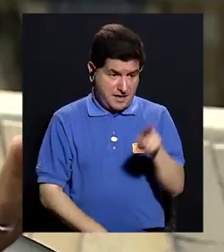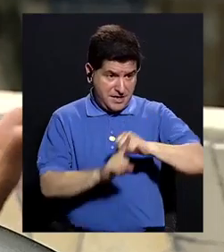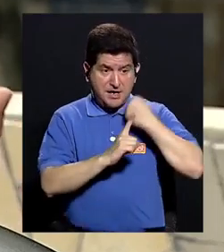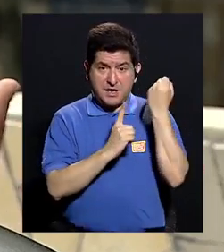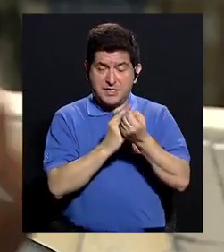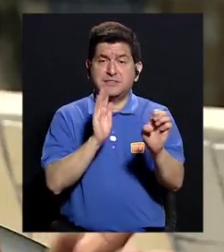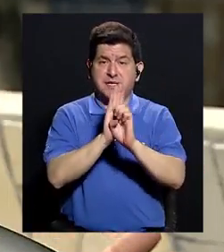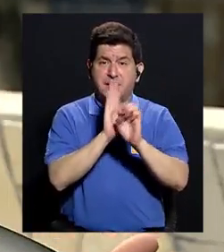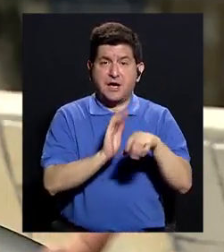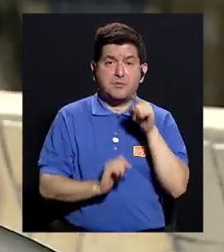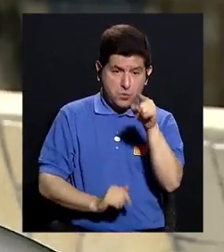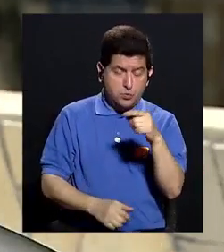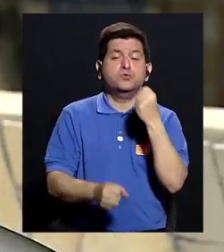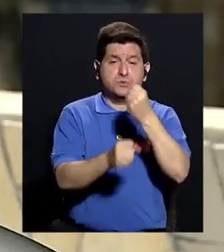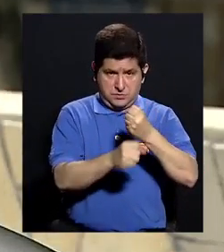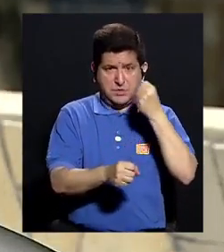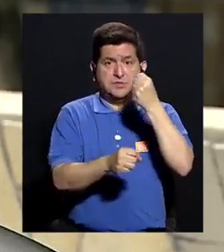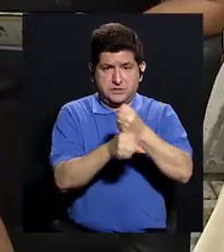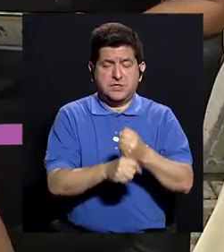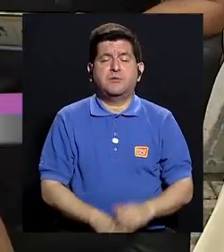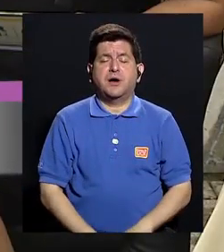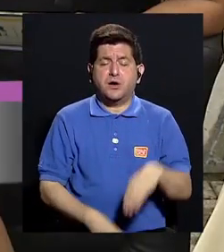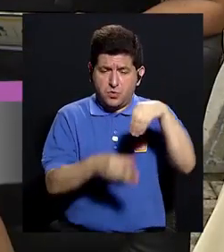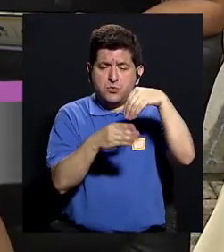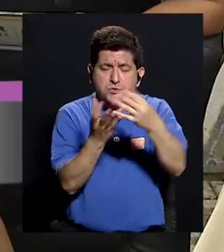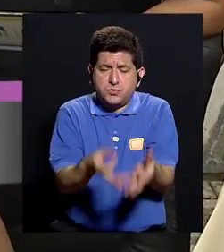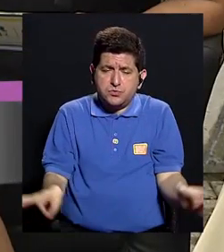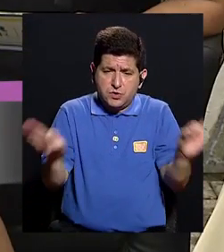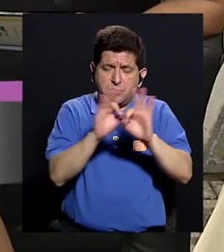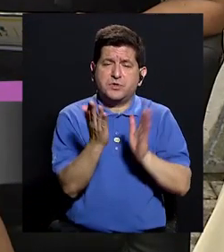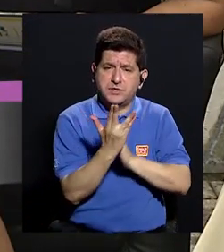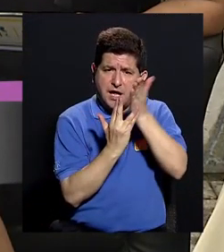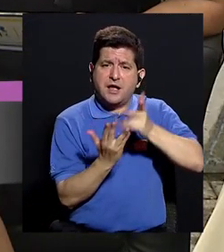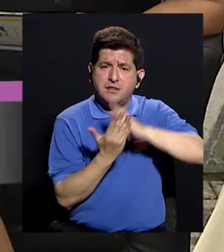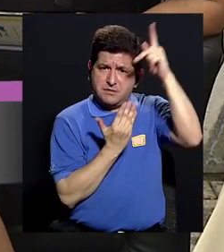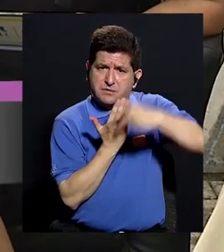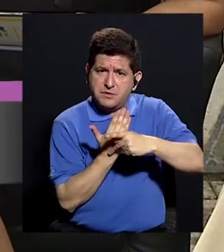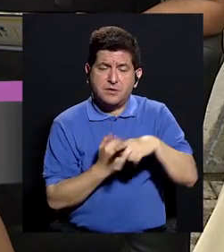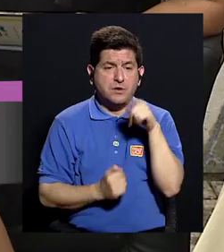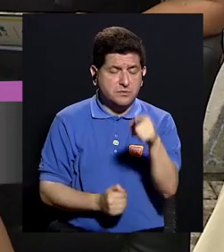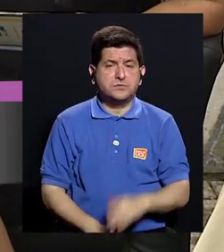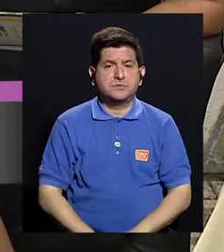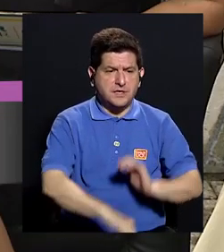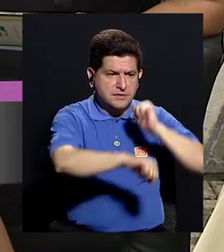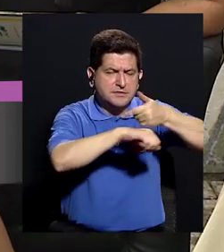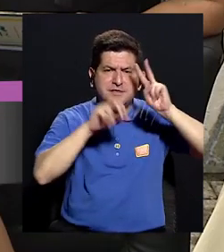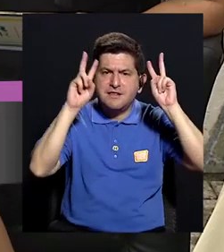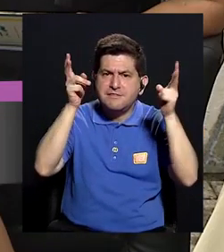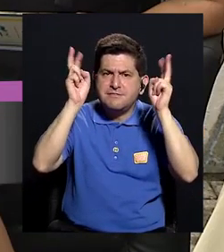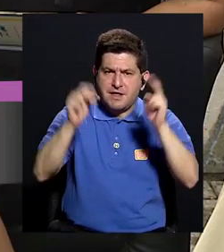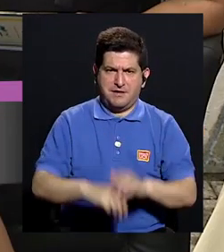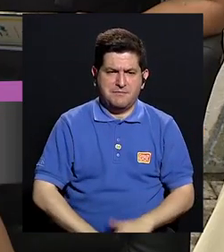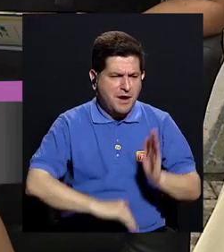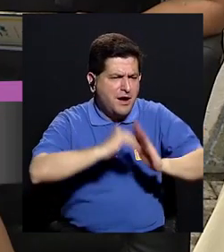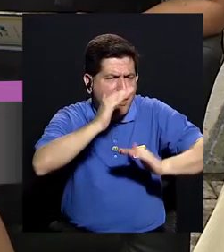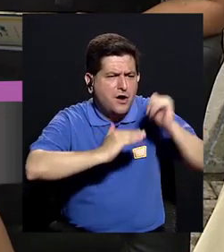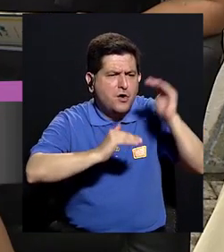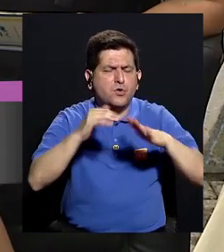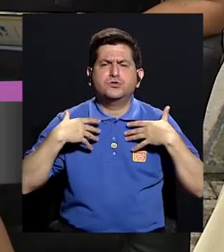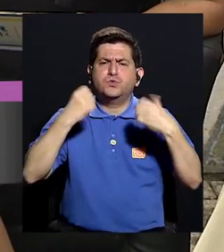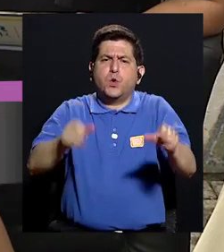es una de las cosas que, por ejemplo, ustedes están haciendo este gran aporte en este programa. Porque ustedes precisamente están colocando el tema de cómo